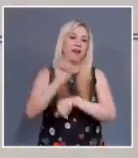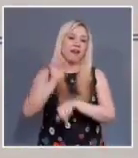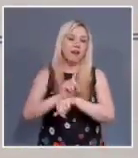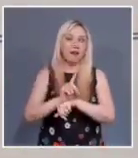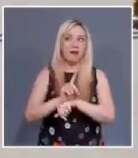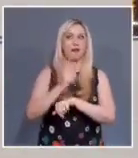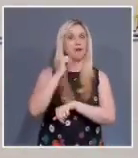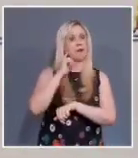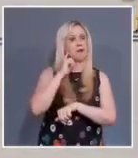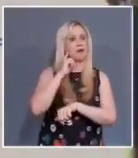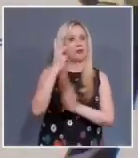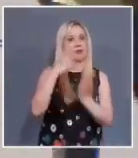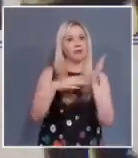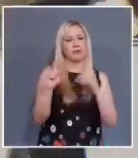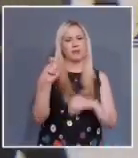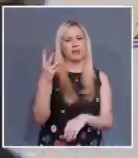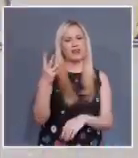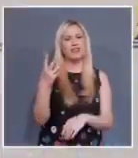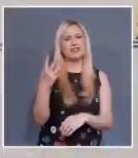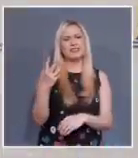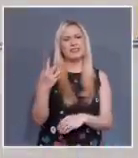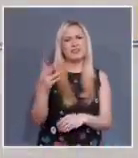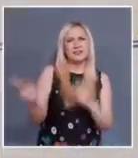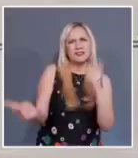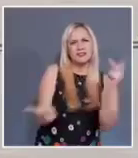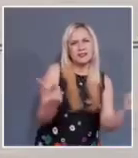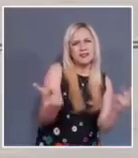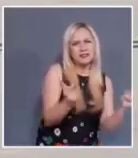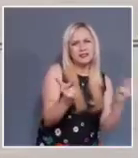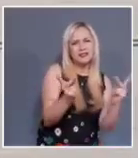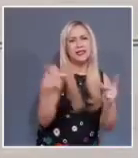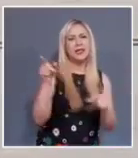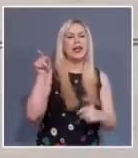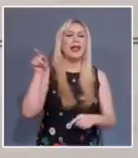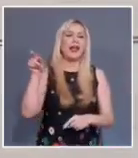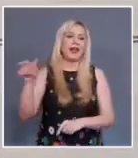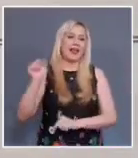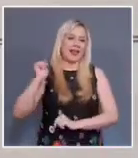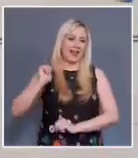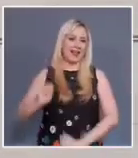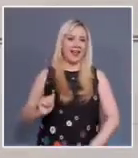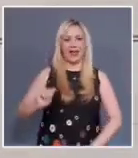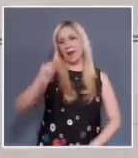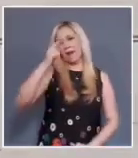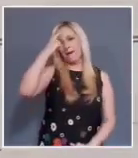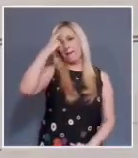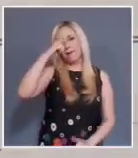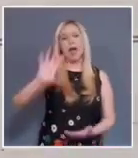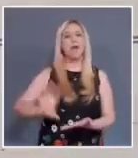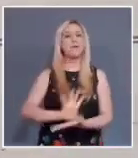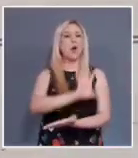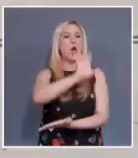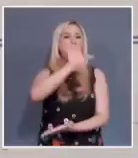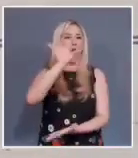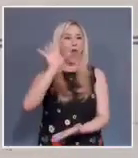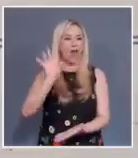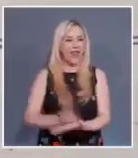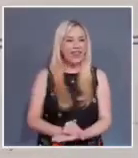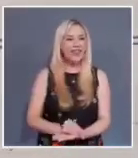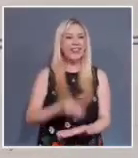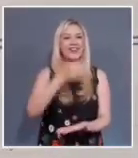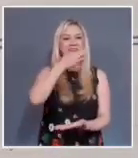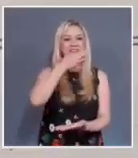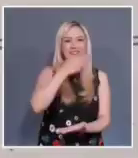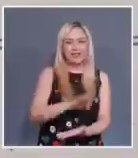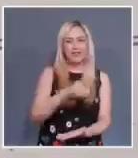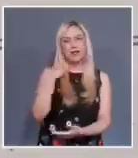2023 elaborado por The Knot, una compañía de planeación de bodas. Tras entrevistar a más de 25,000 parejas